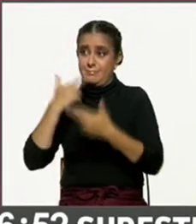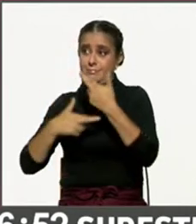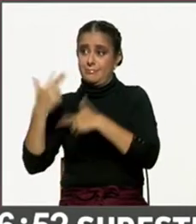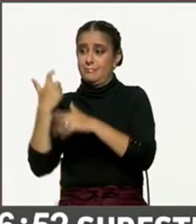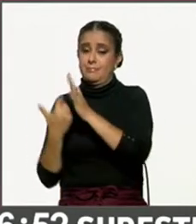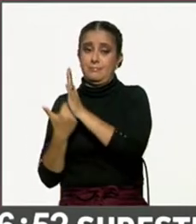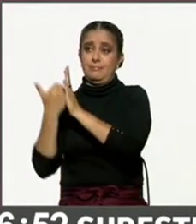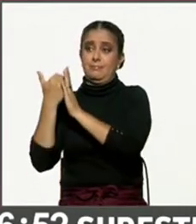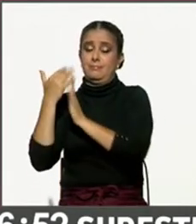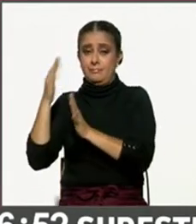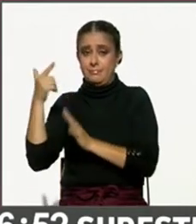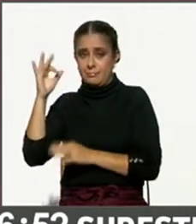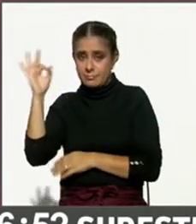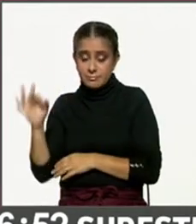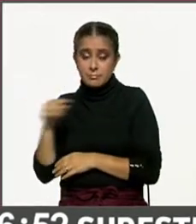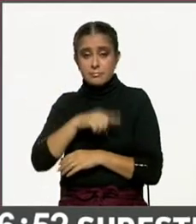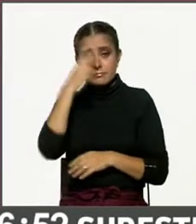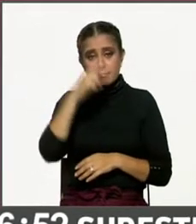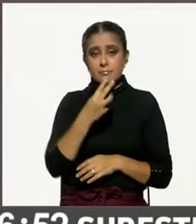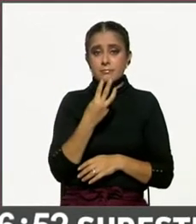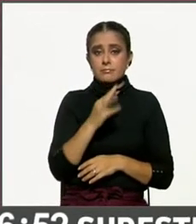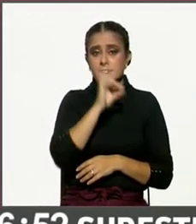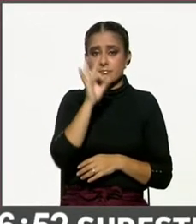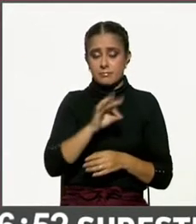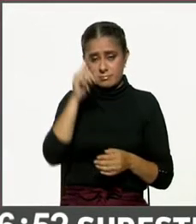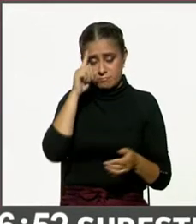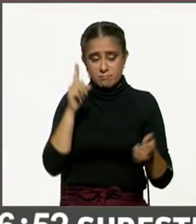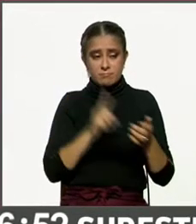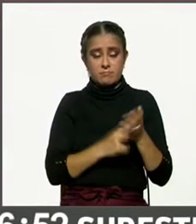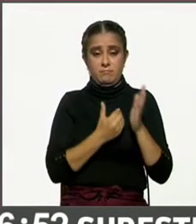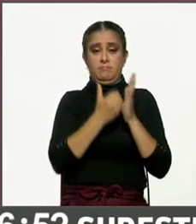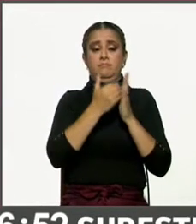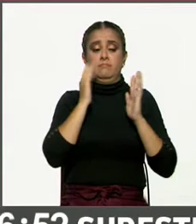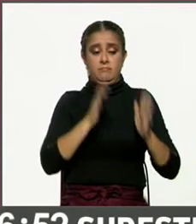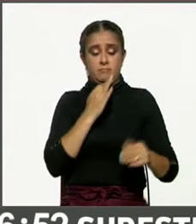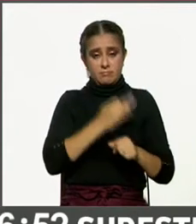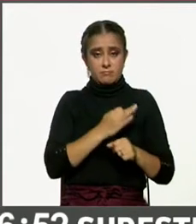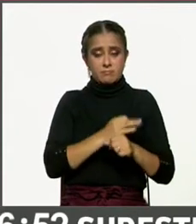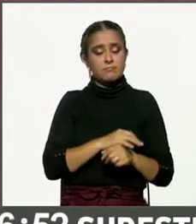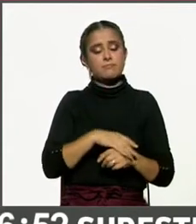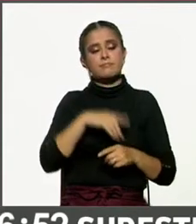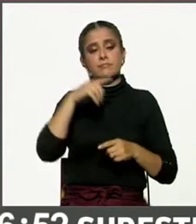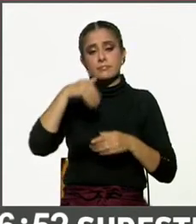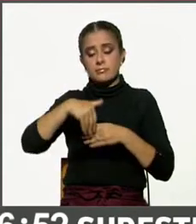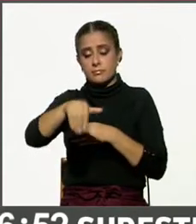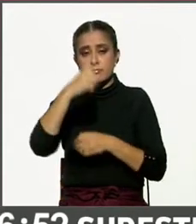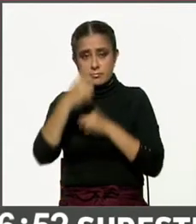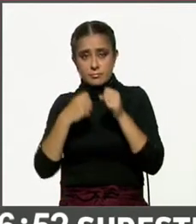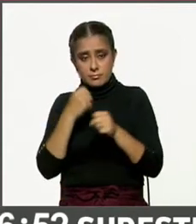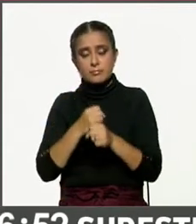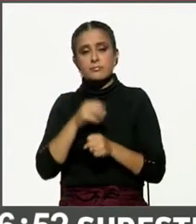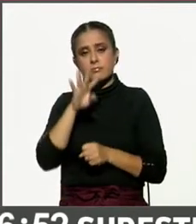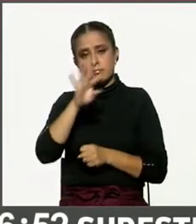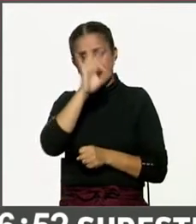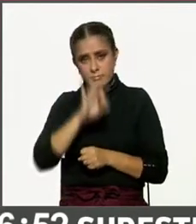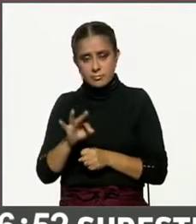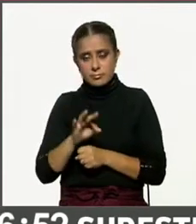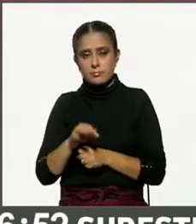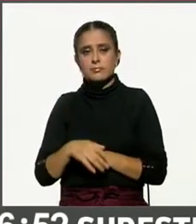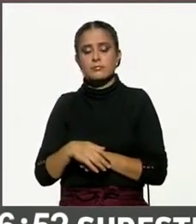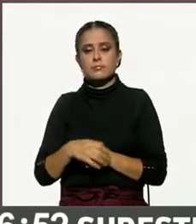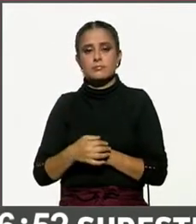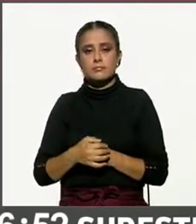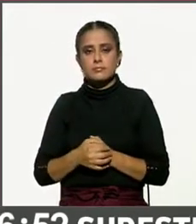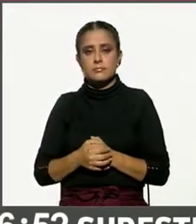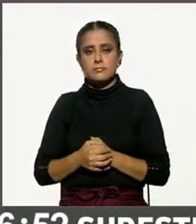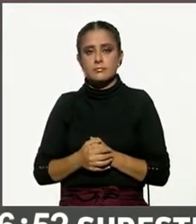México es 3%. Nuevamente, si comparamos con en un año a partir de ahora, a nivel mundial es 19%, México 17%, y de